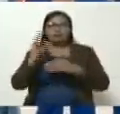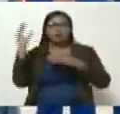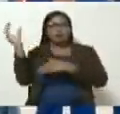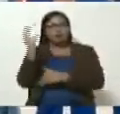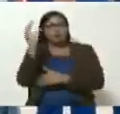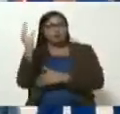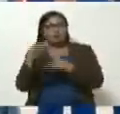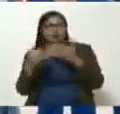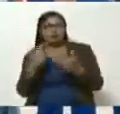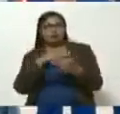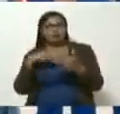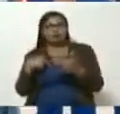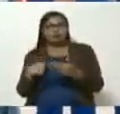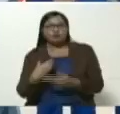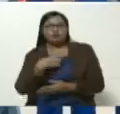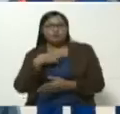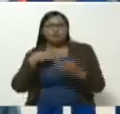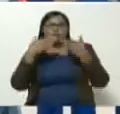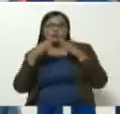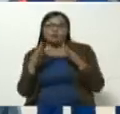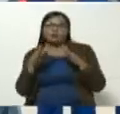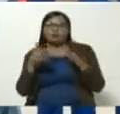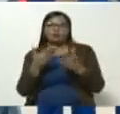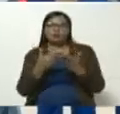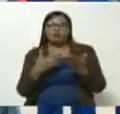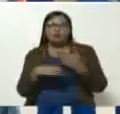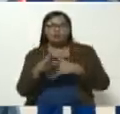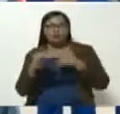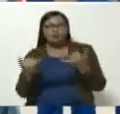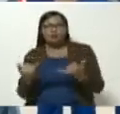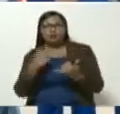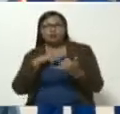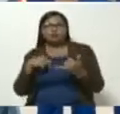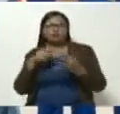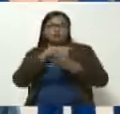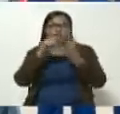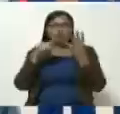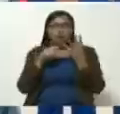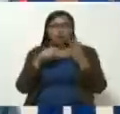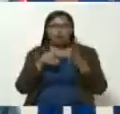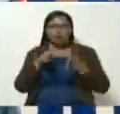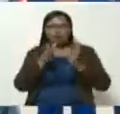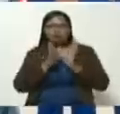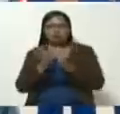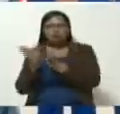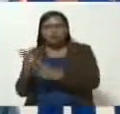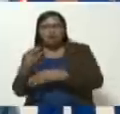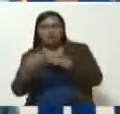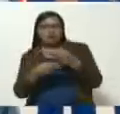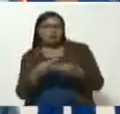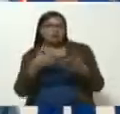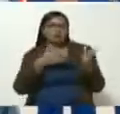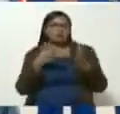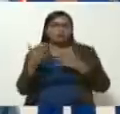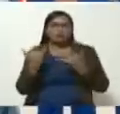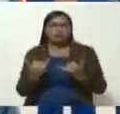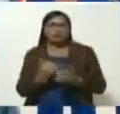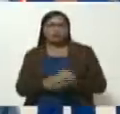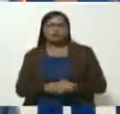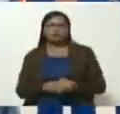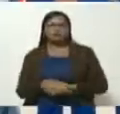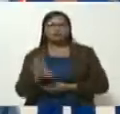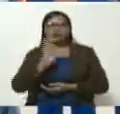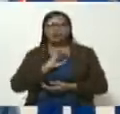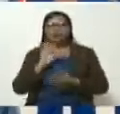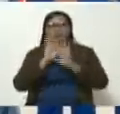colombiano. Y nosotros no podemos permitir que anden en las cuatro esquinas haciendo y deshaciendo, porque si